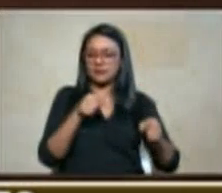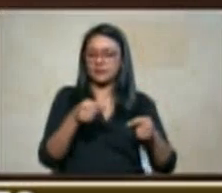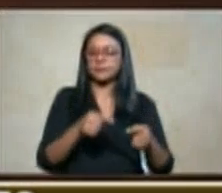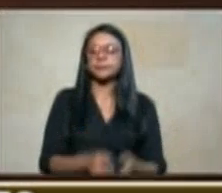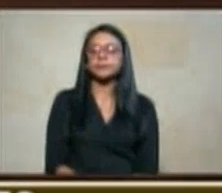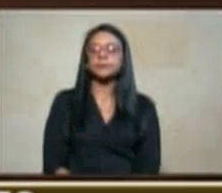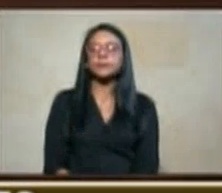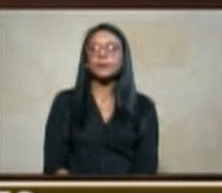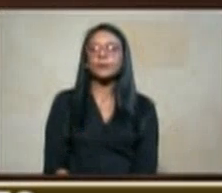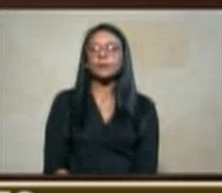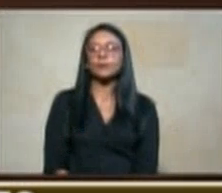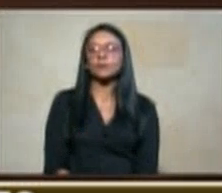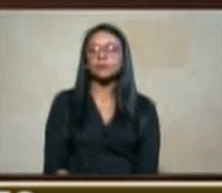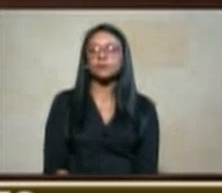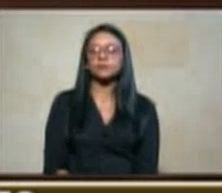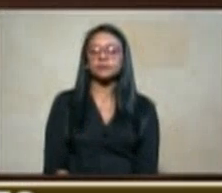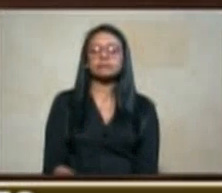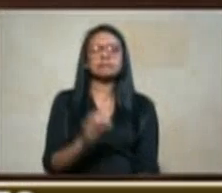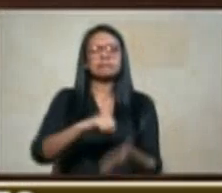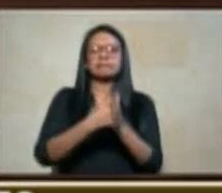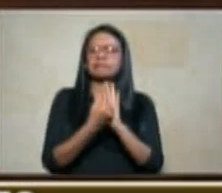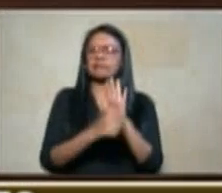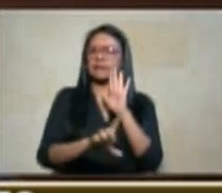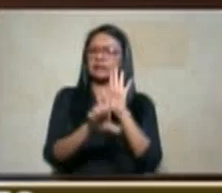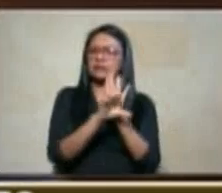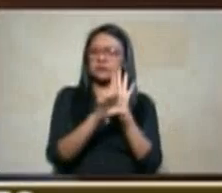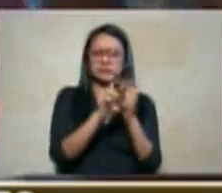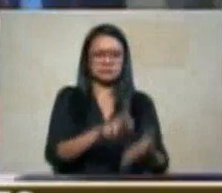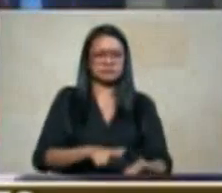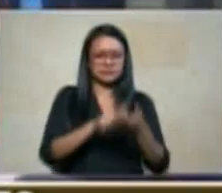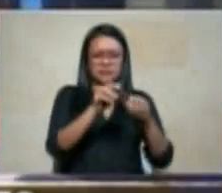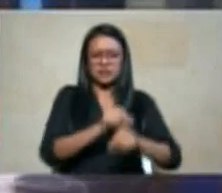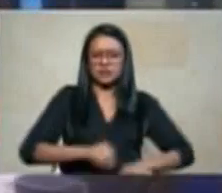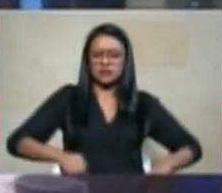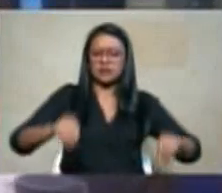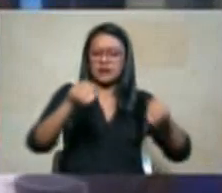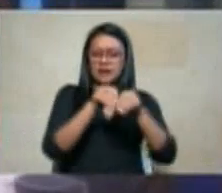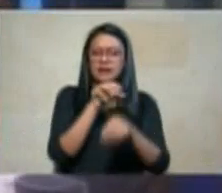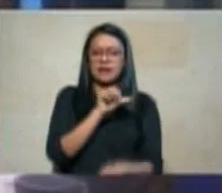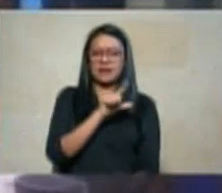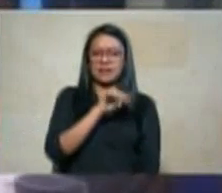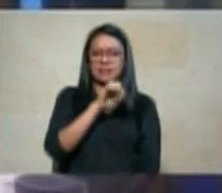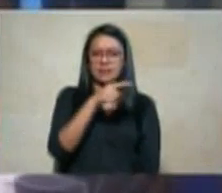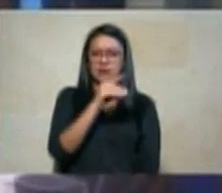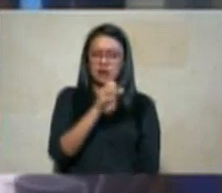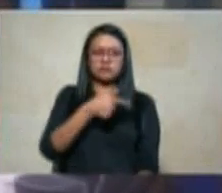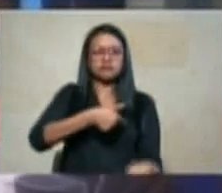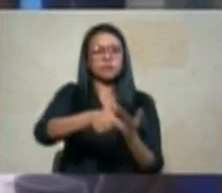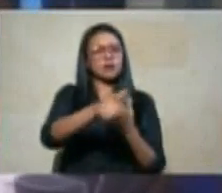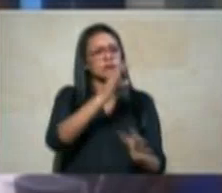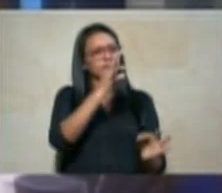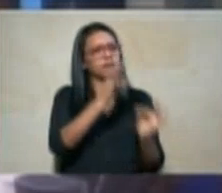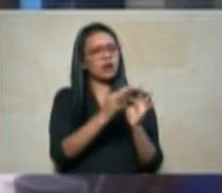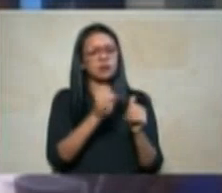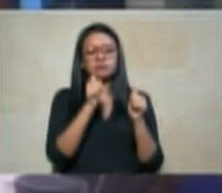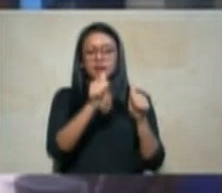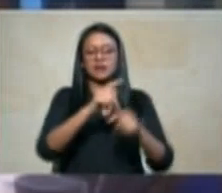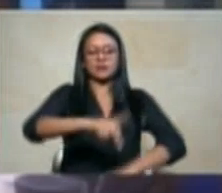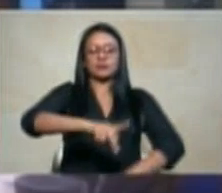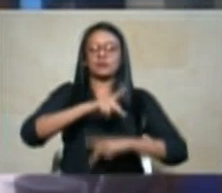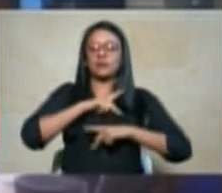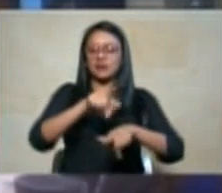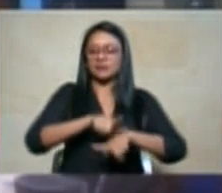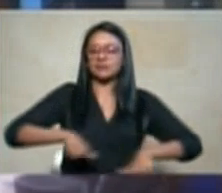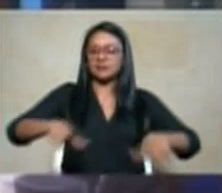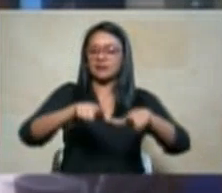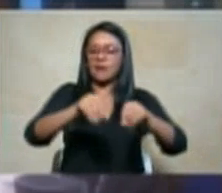Alejandro Ordóñez respalda como comprador de buena fe se hizo dueño de las tierras en las que se perpetró la masacre de Tokio en